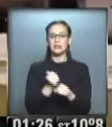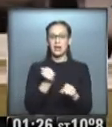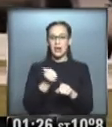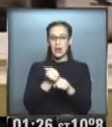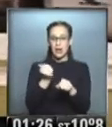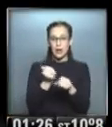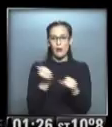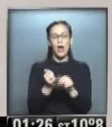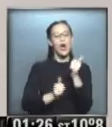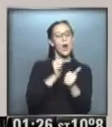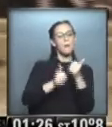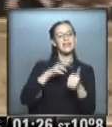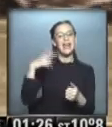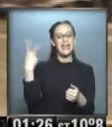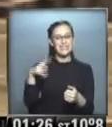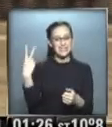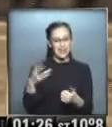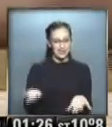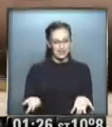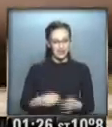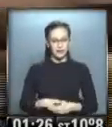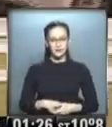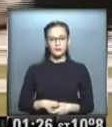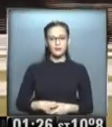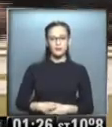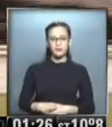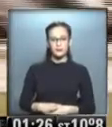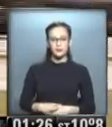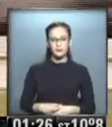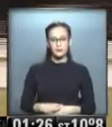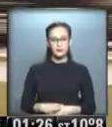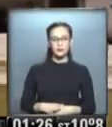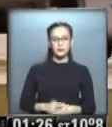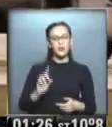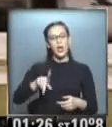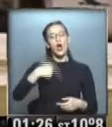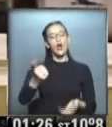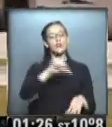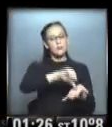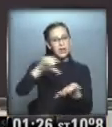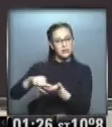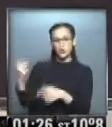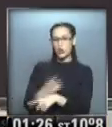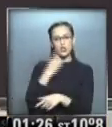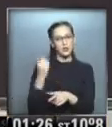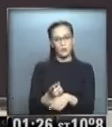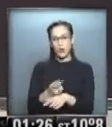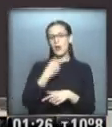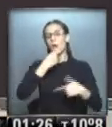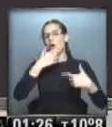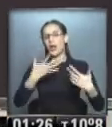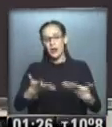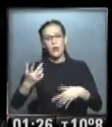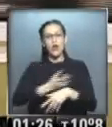empresas extranjeras, cosa que no es recíproco en otros países donde no se nos permite, por ejemplo,